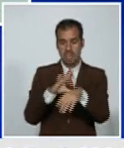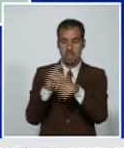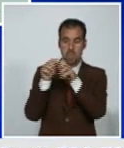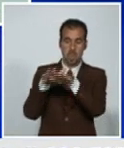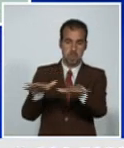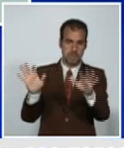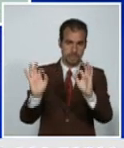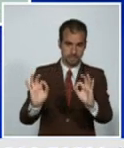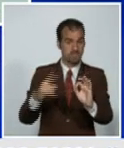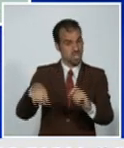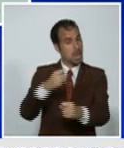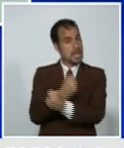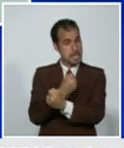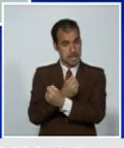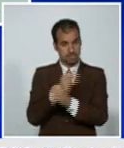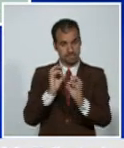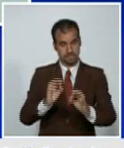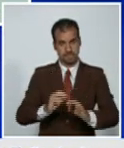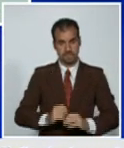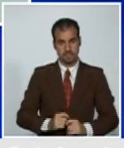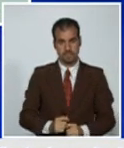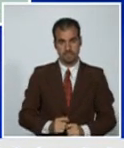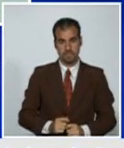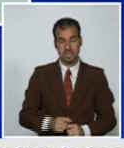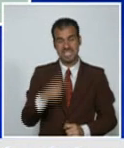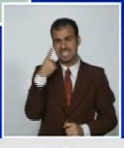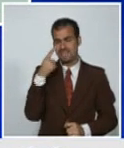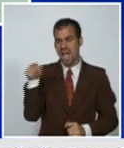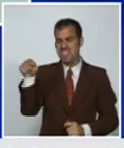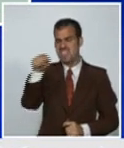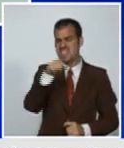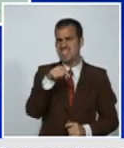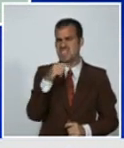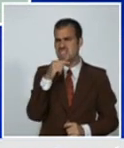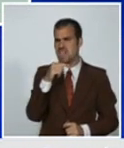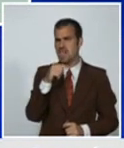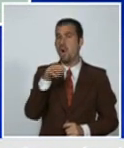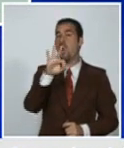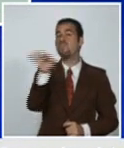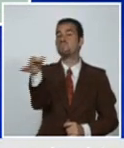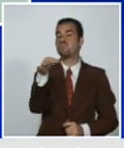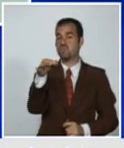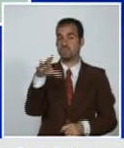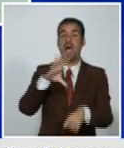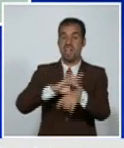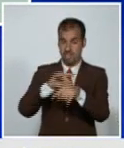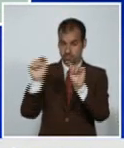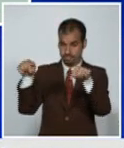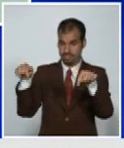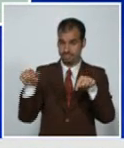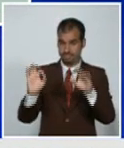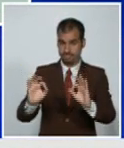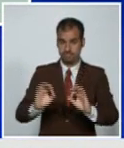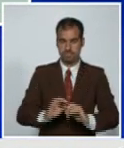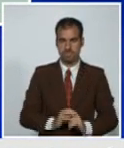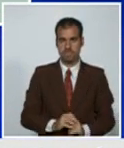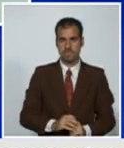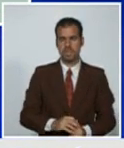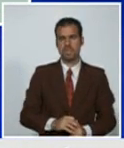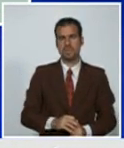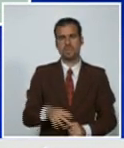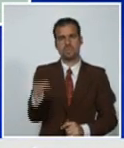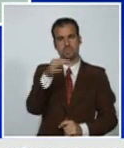riesgo. Además disperso en 8 de sus 11 municipios. 6 en el municipio